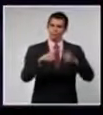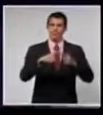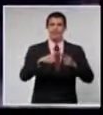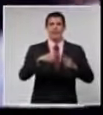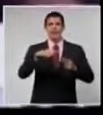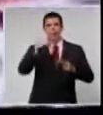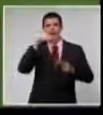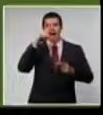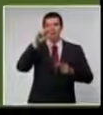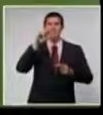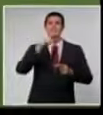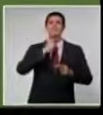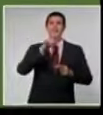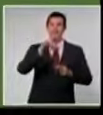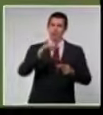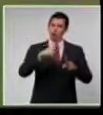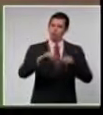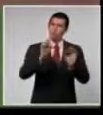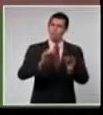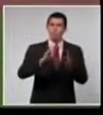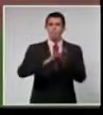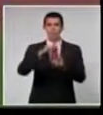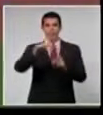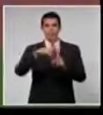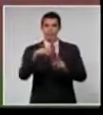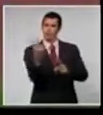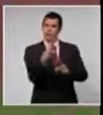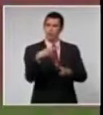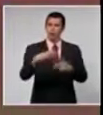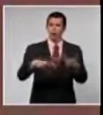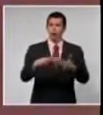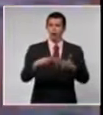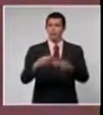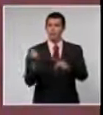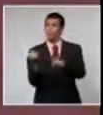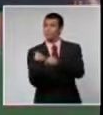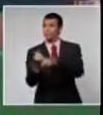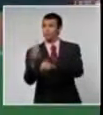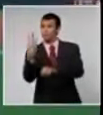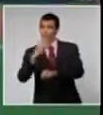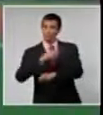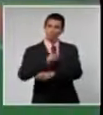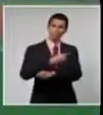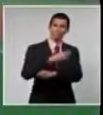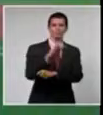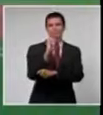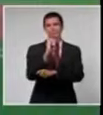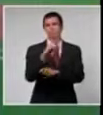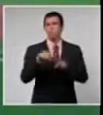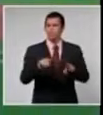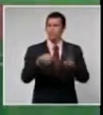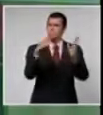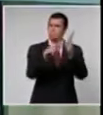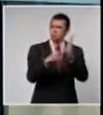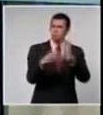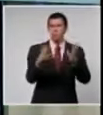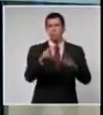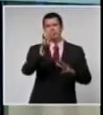temporada y el matancero José Miguel Fernández se fue de 3-0, aunque mantiene su average en